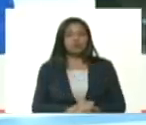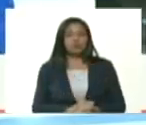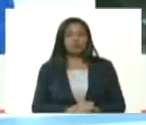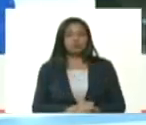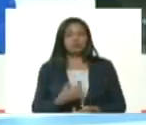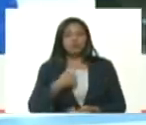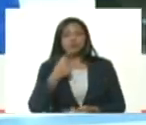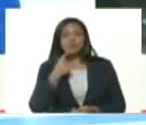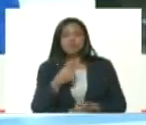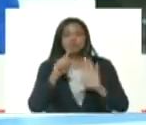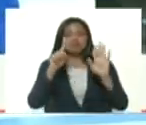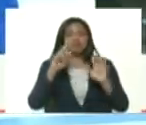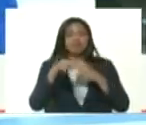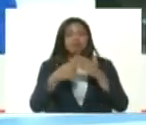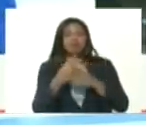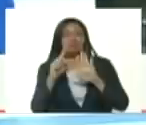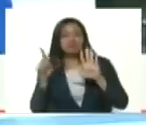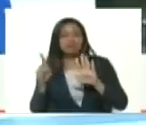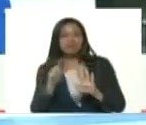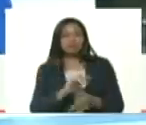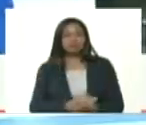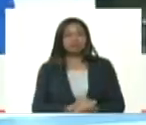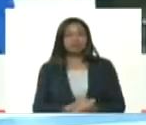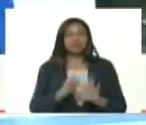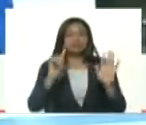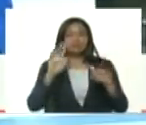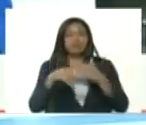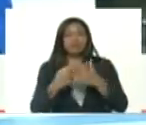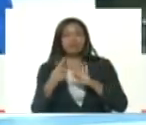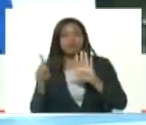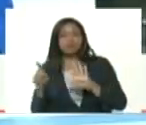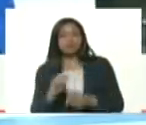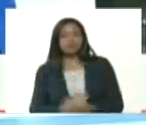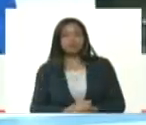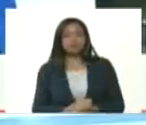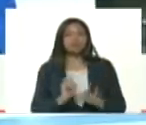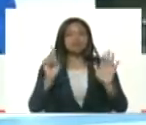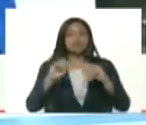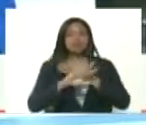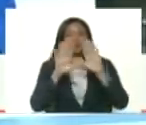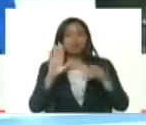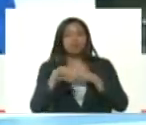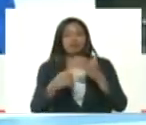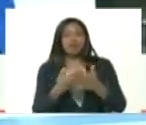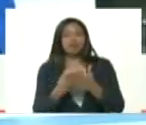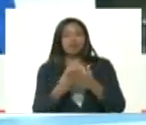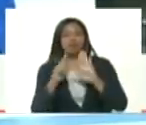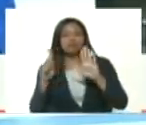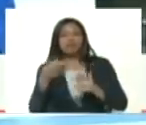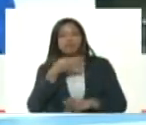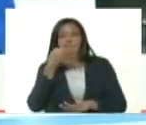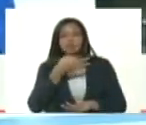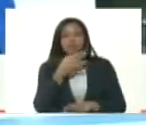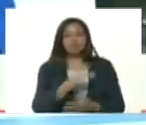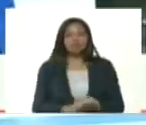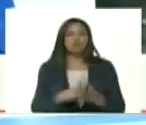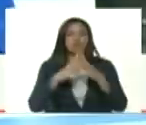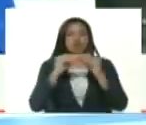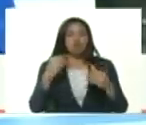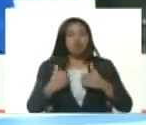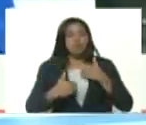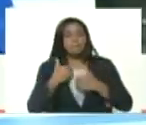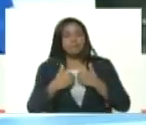de 6 a 6, como dice la canción, de 6 a 6, de 6 de la mañana a 6 de la tarde, todos los